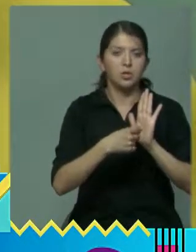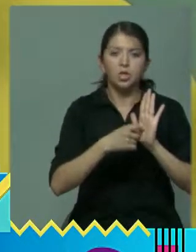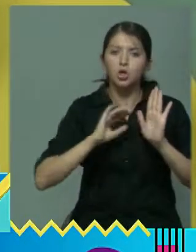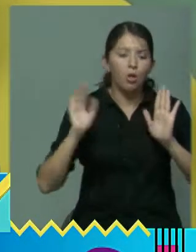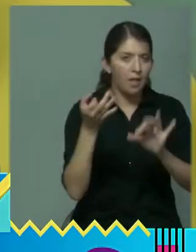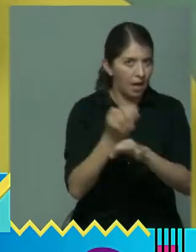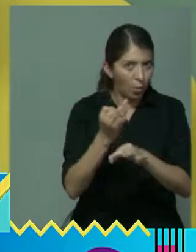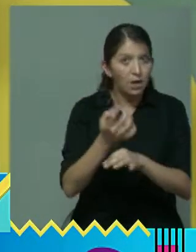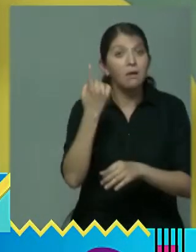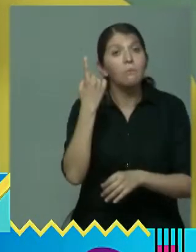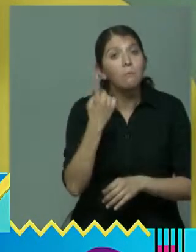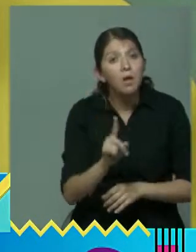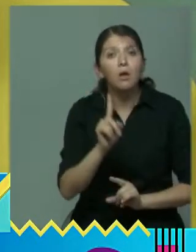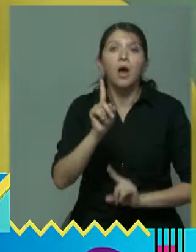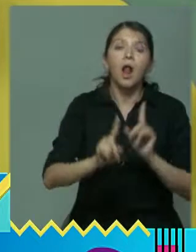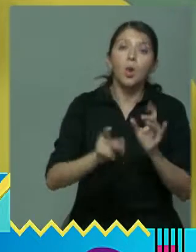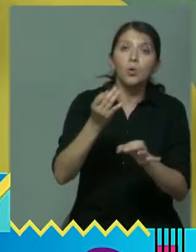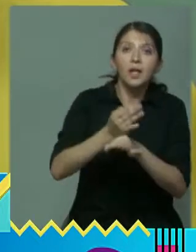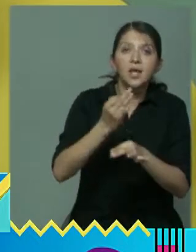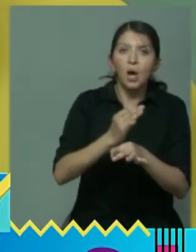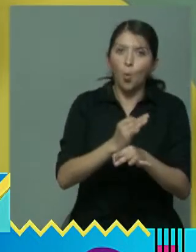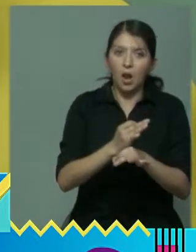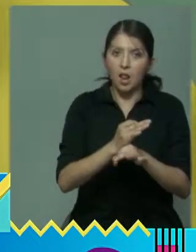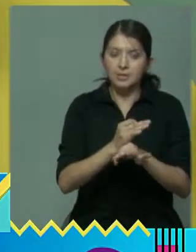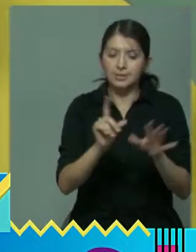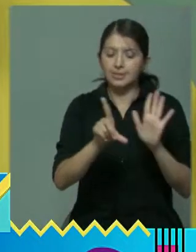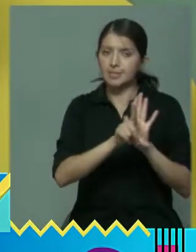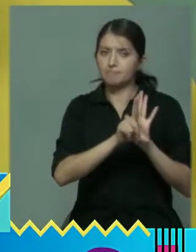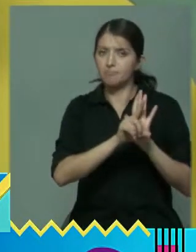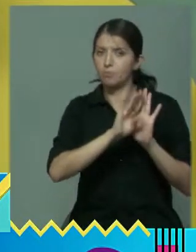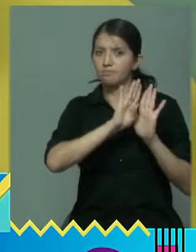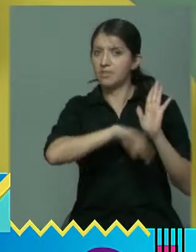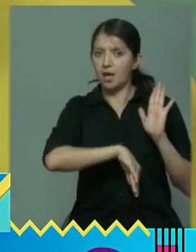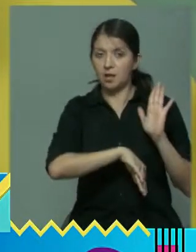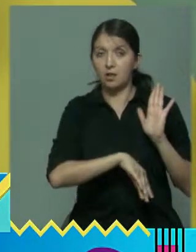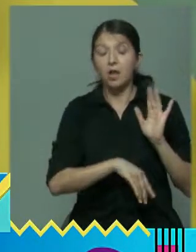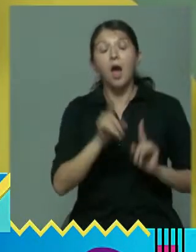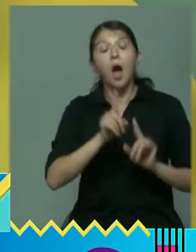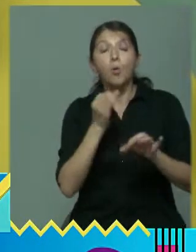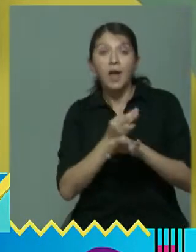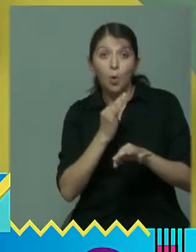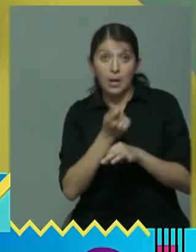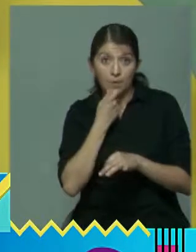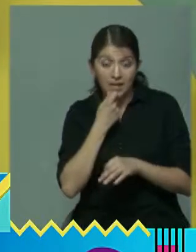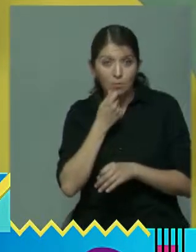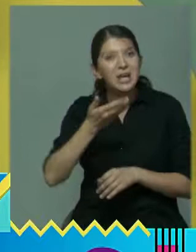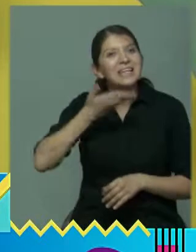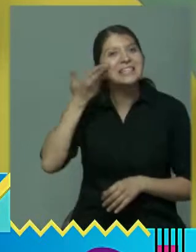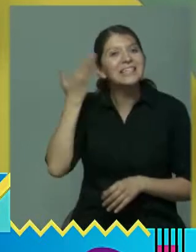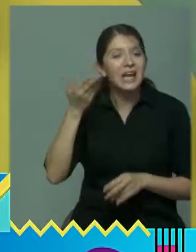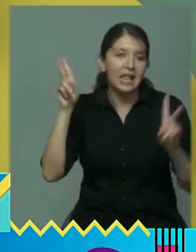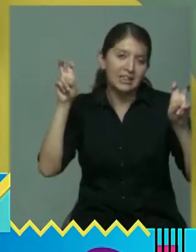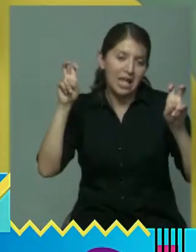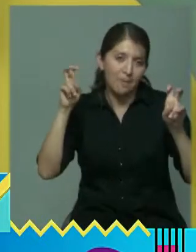haciendo. En algunas escuelas se manda un pedido de autorización a los padres para que los chicos tengan una charla sobre educación